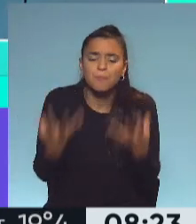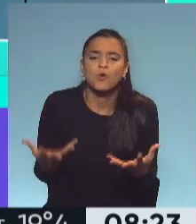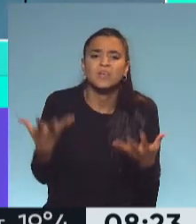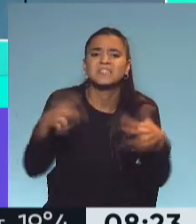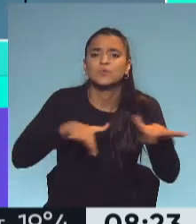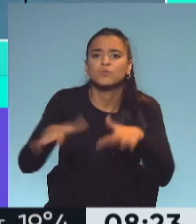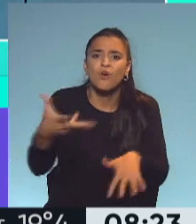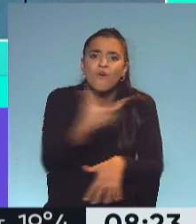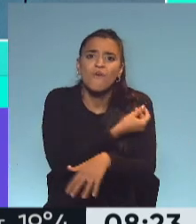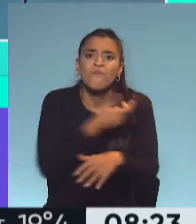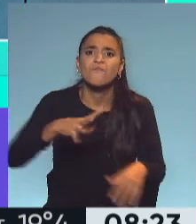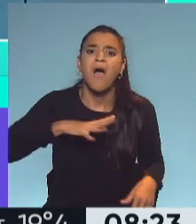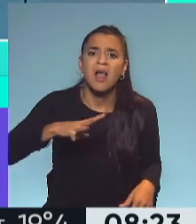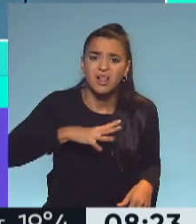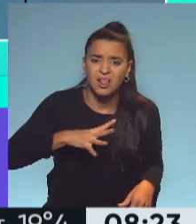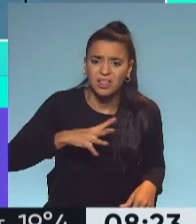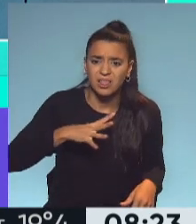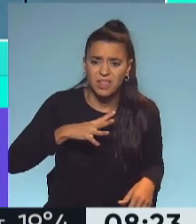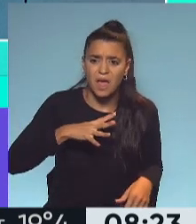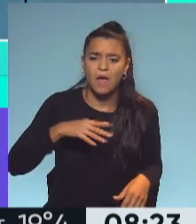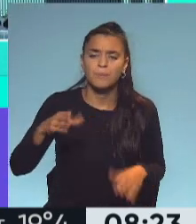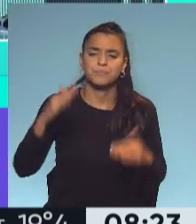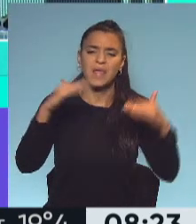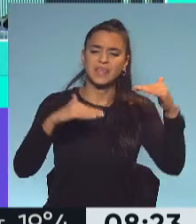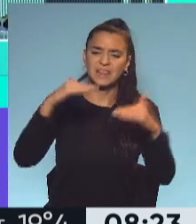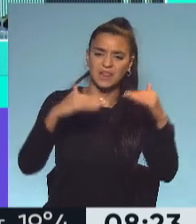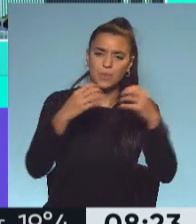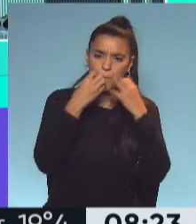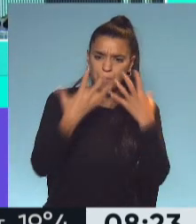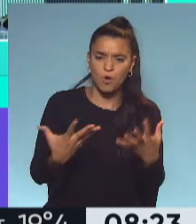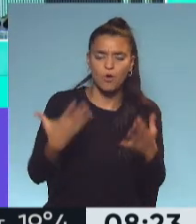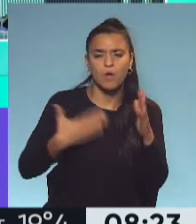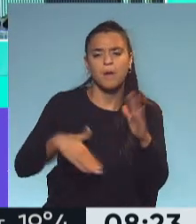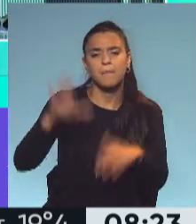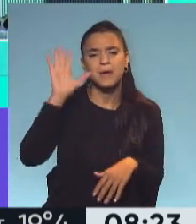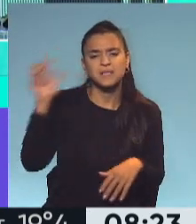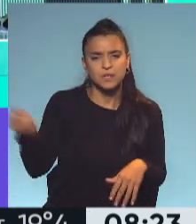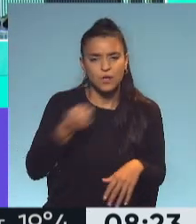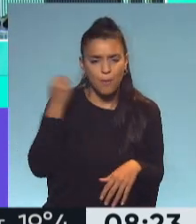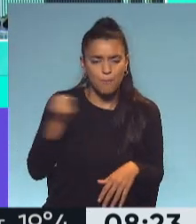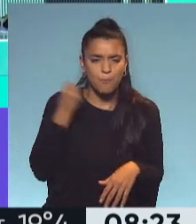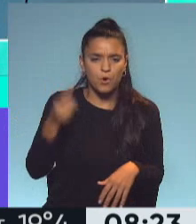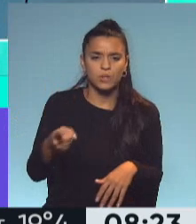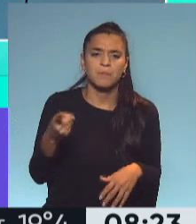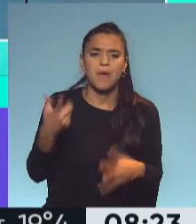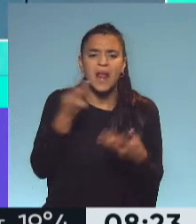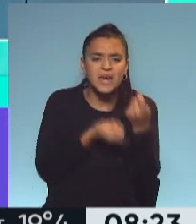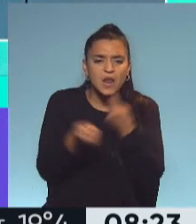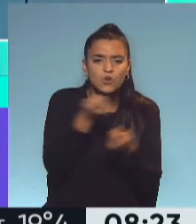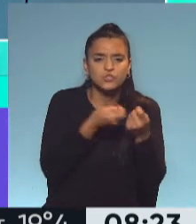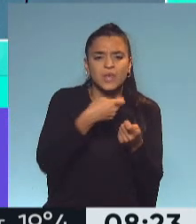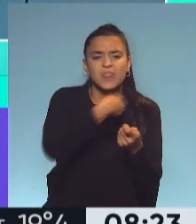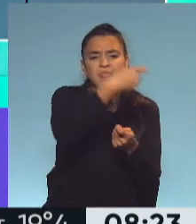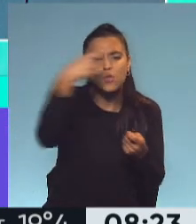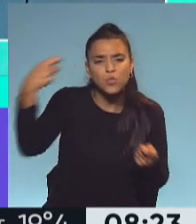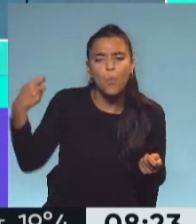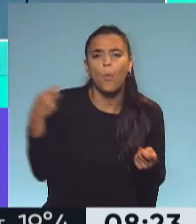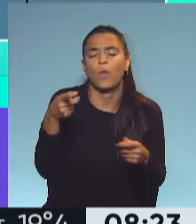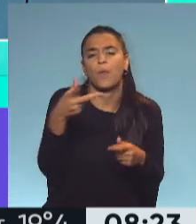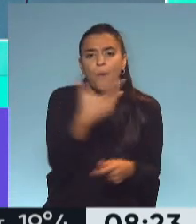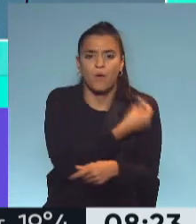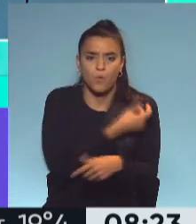escasez es lo más equitativo y lo más importante para negociar y redistribuir las vacunas,